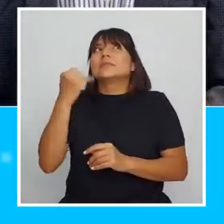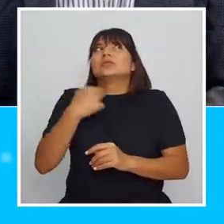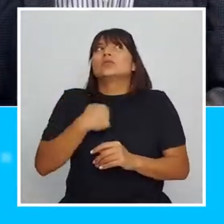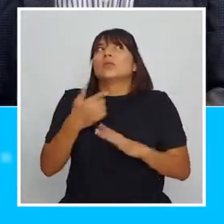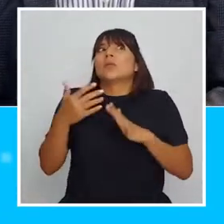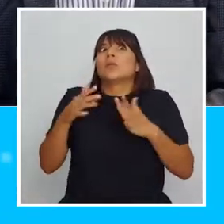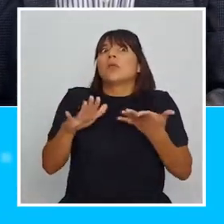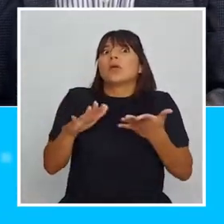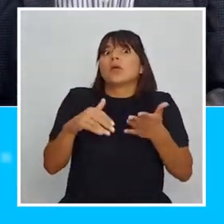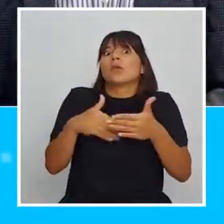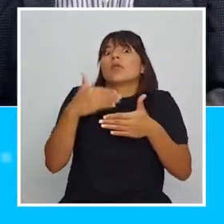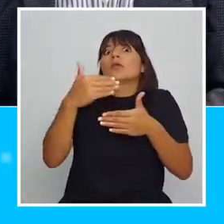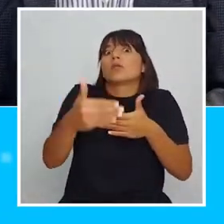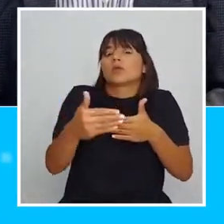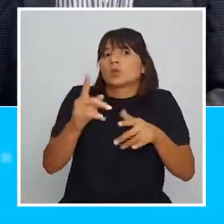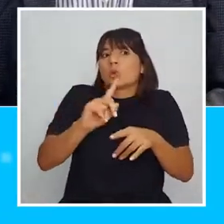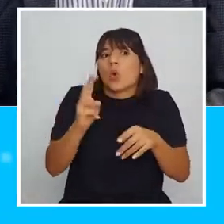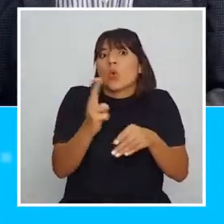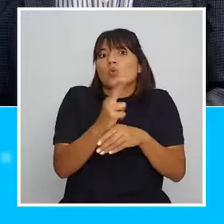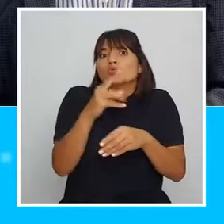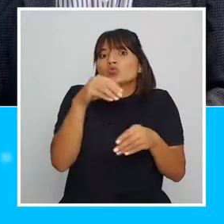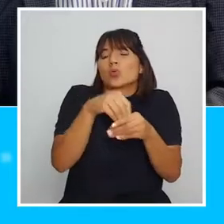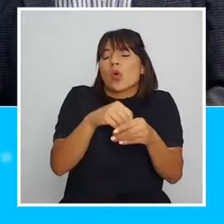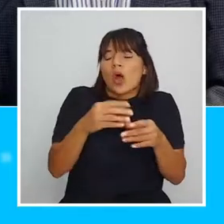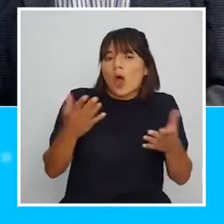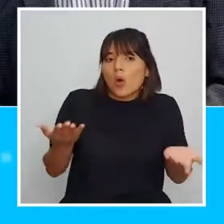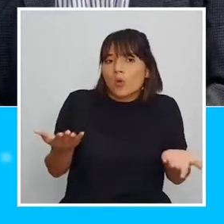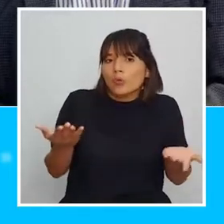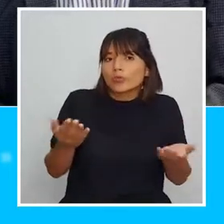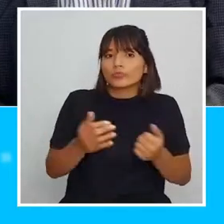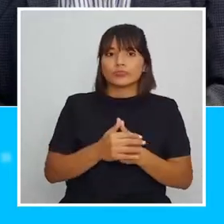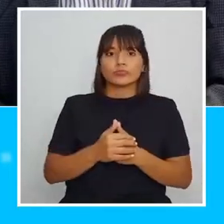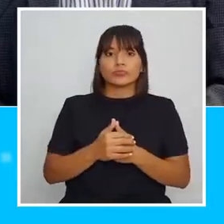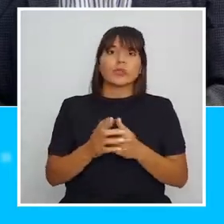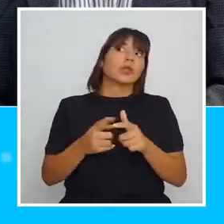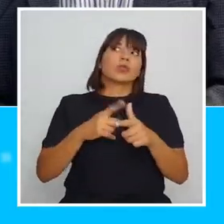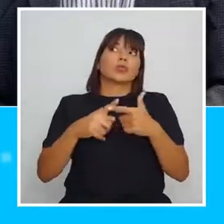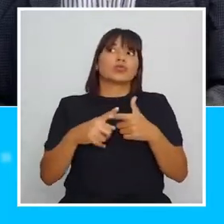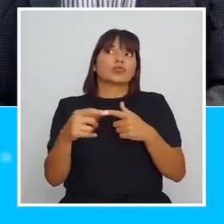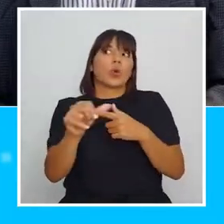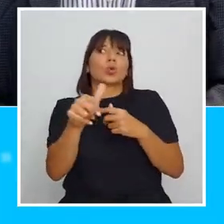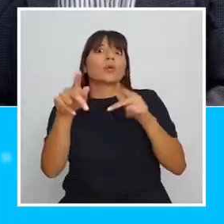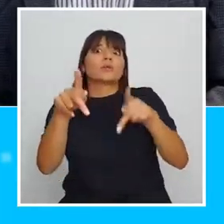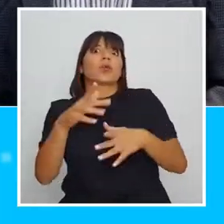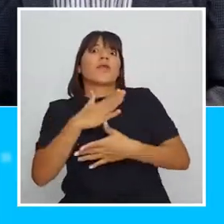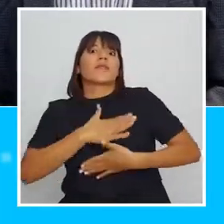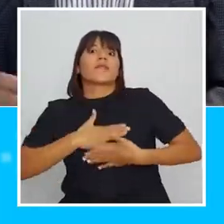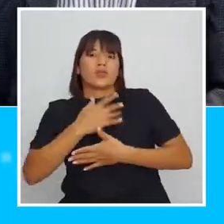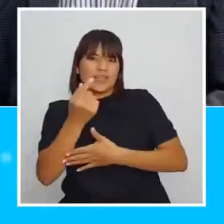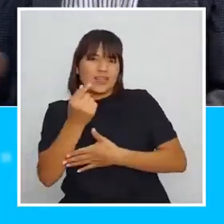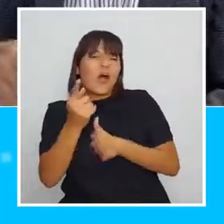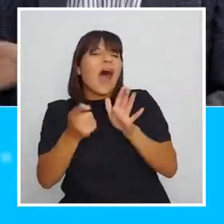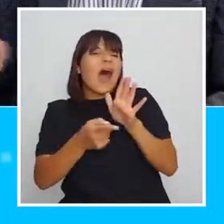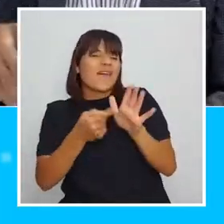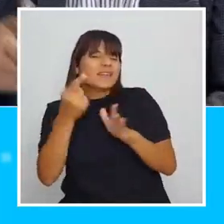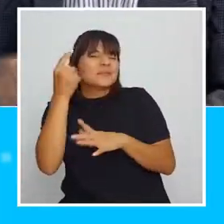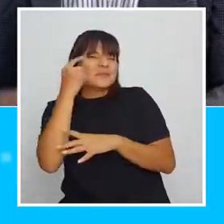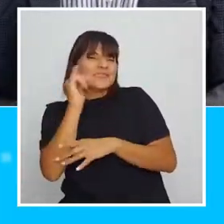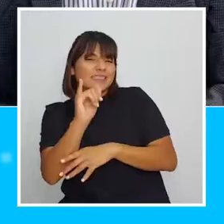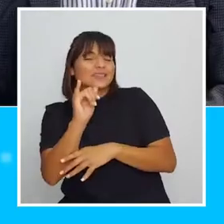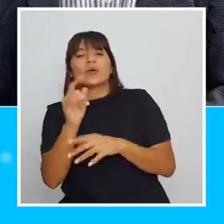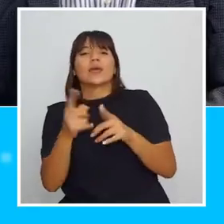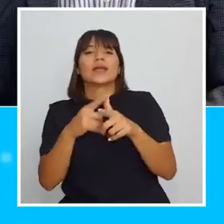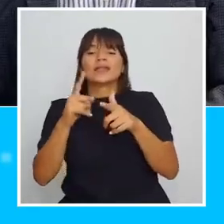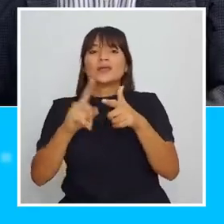ya se acabó, con suerte son los herederos los que van a disfrutar esa plata, ¿verdad? Entonces eso le mete más